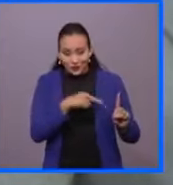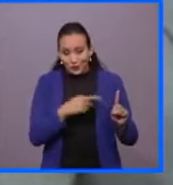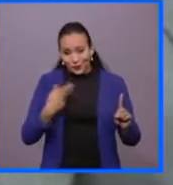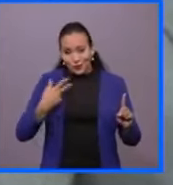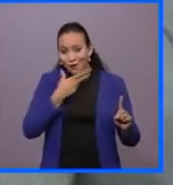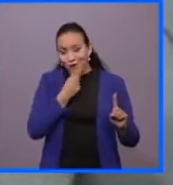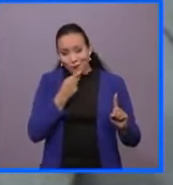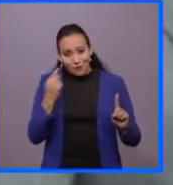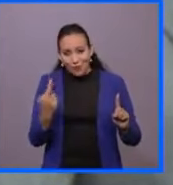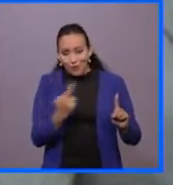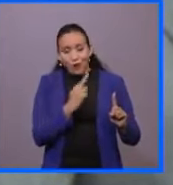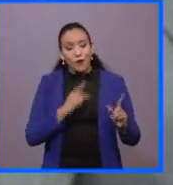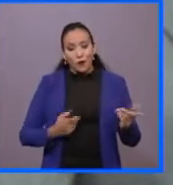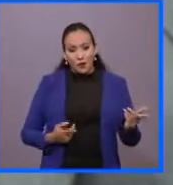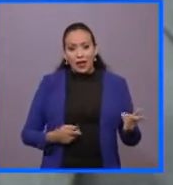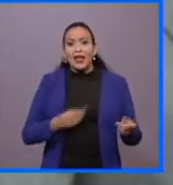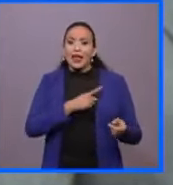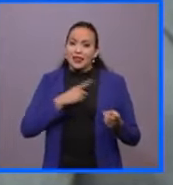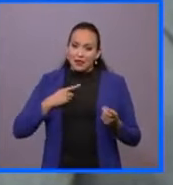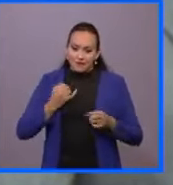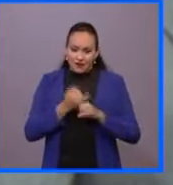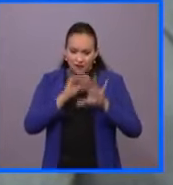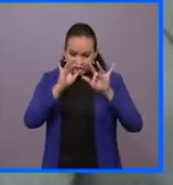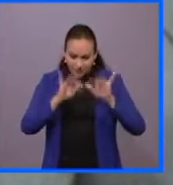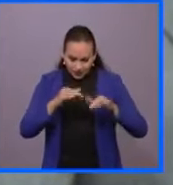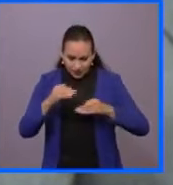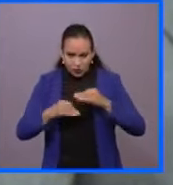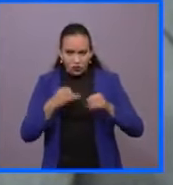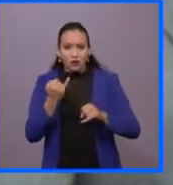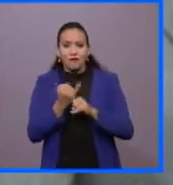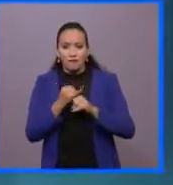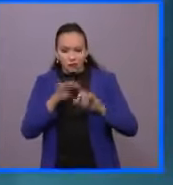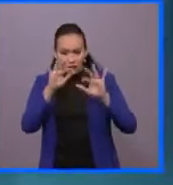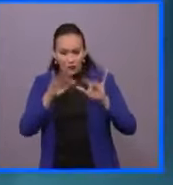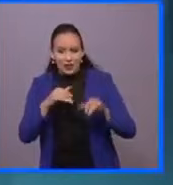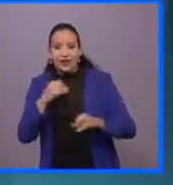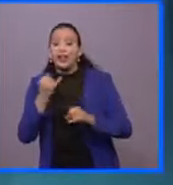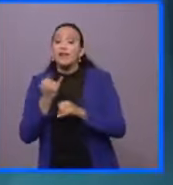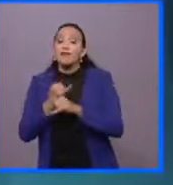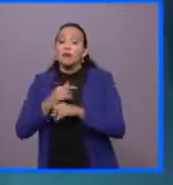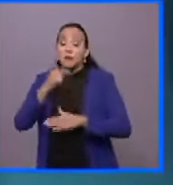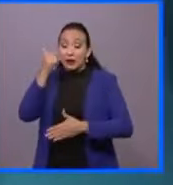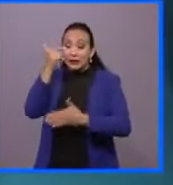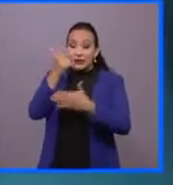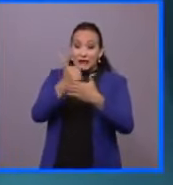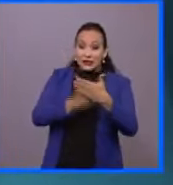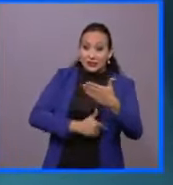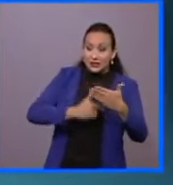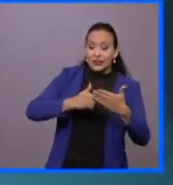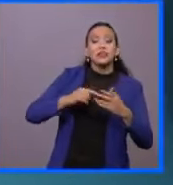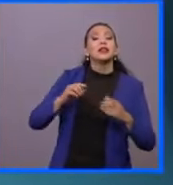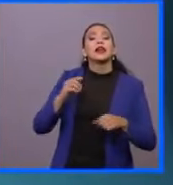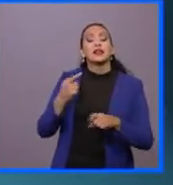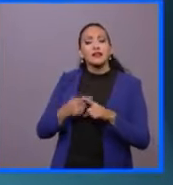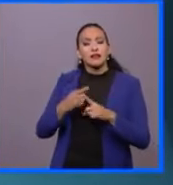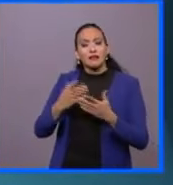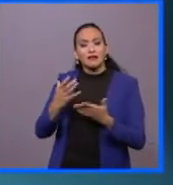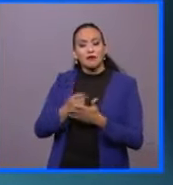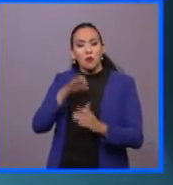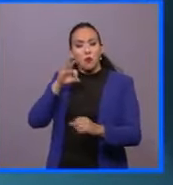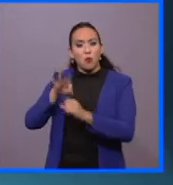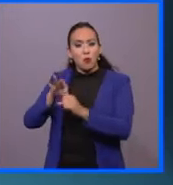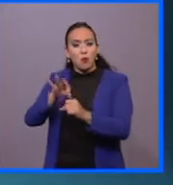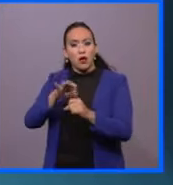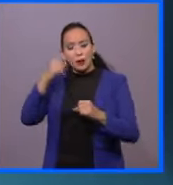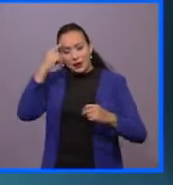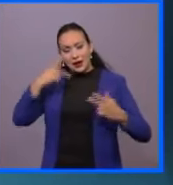de proporcionar en formato digital la base de datos de los registros individualizados de las boletas capturadas de la elección